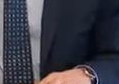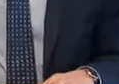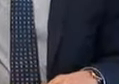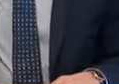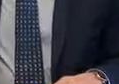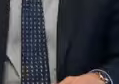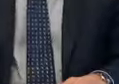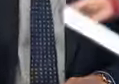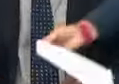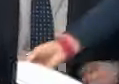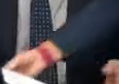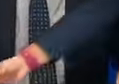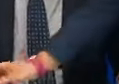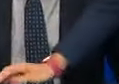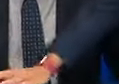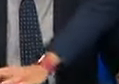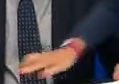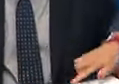caned